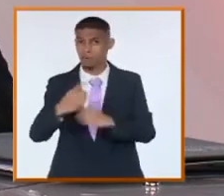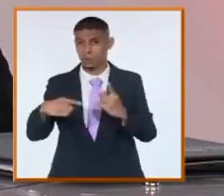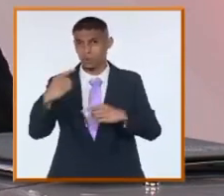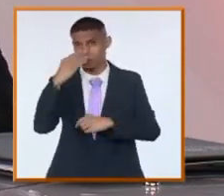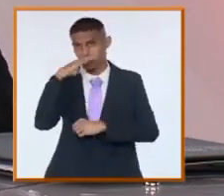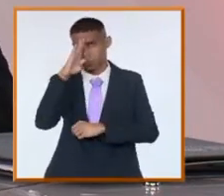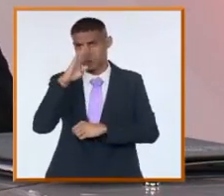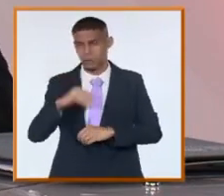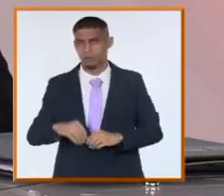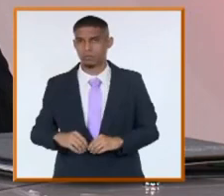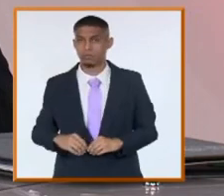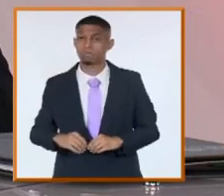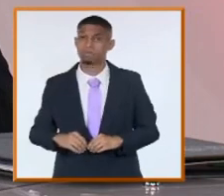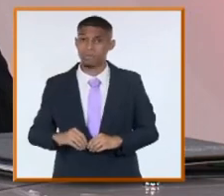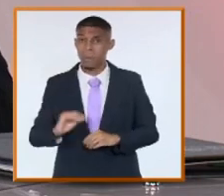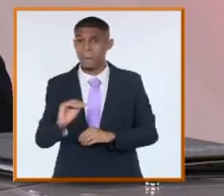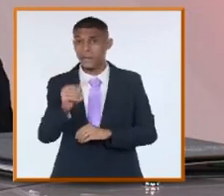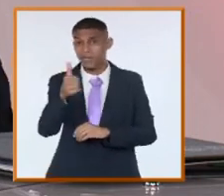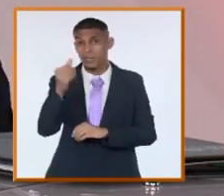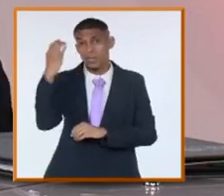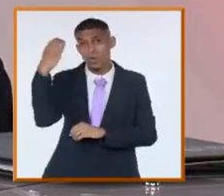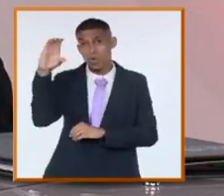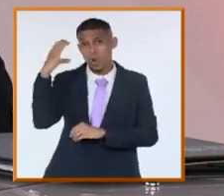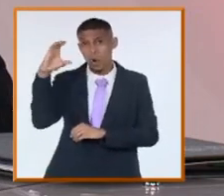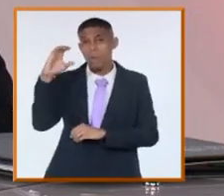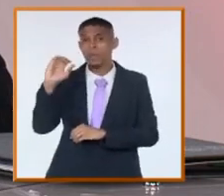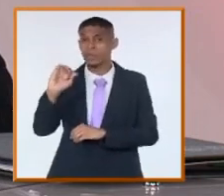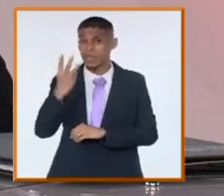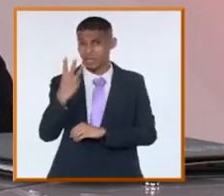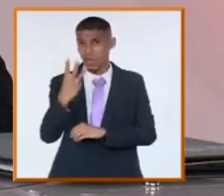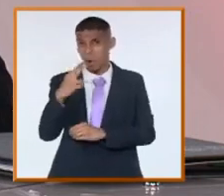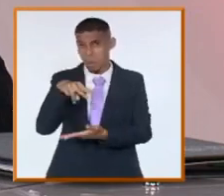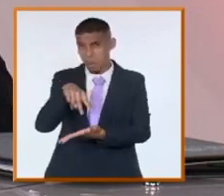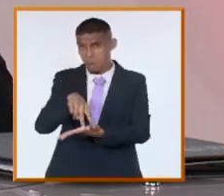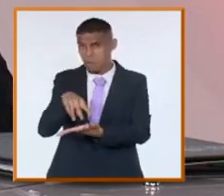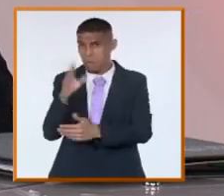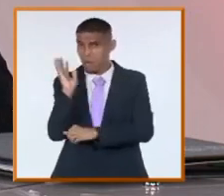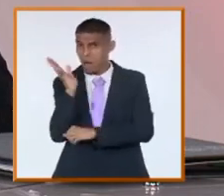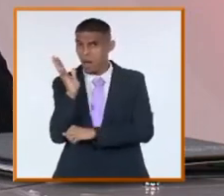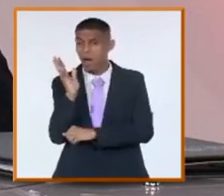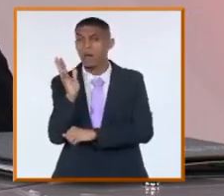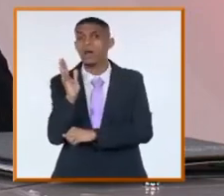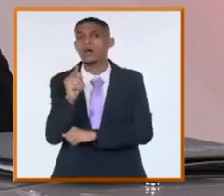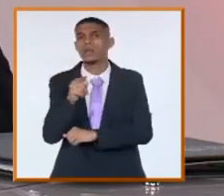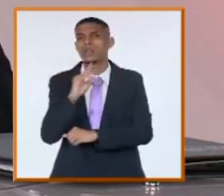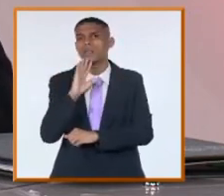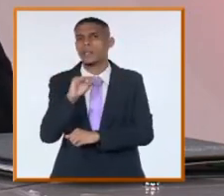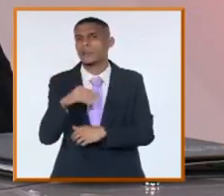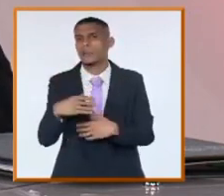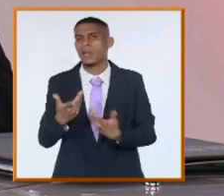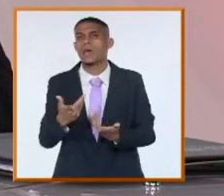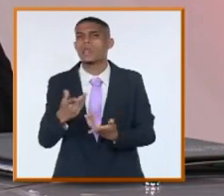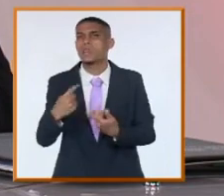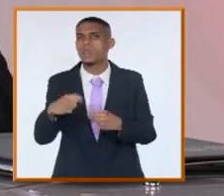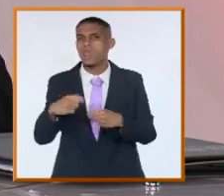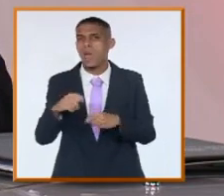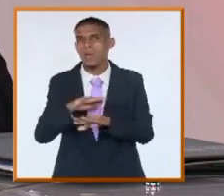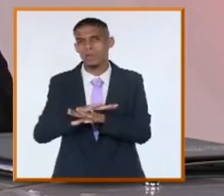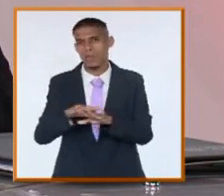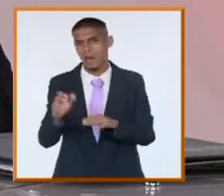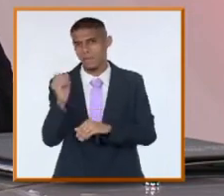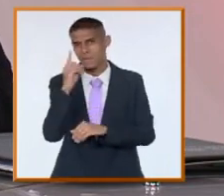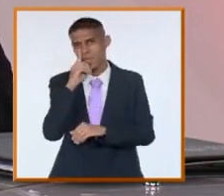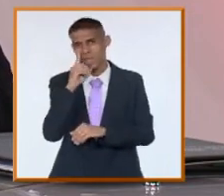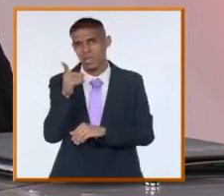Mientras que el presidente de colombiano Gustavo Petro que fue el tercero orador de la jornada señaló que había que acabar con la hipocresía